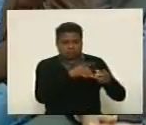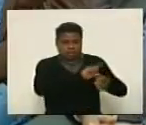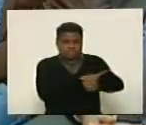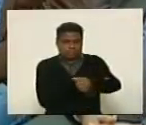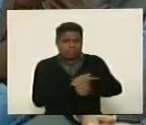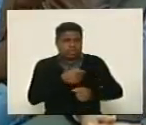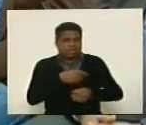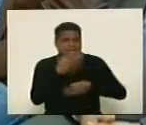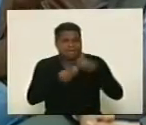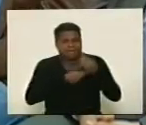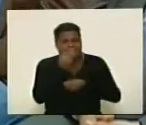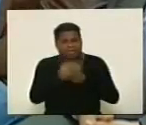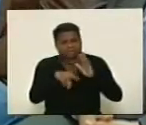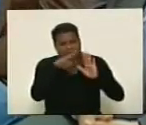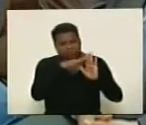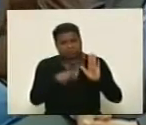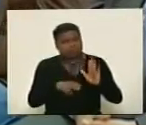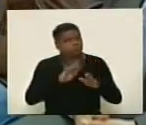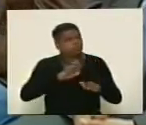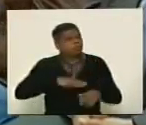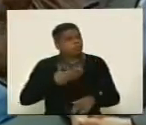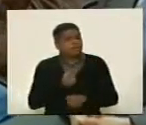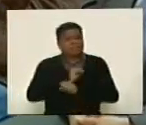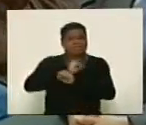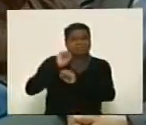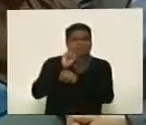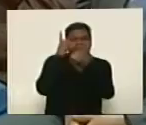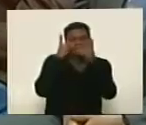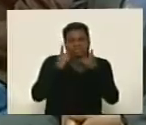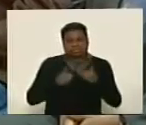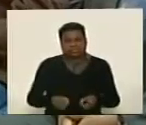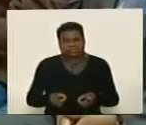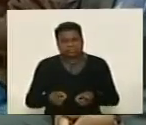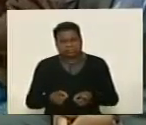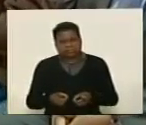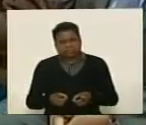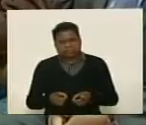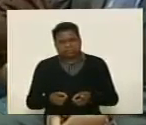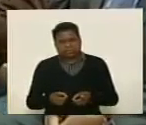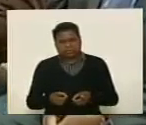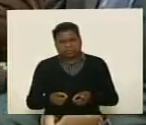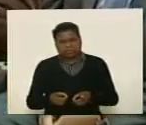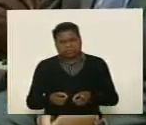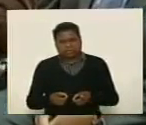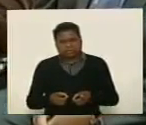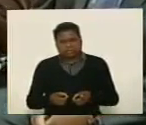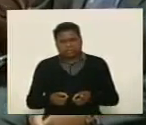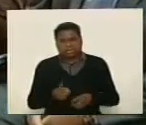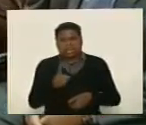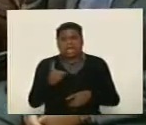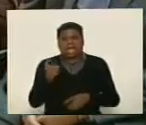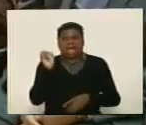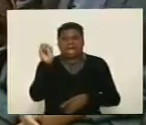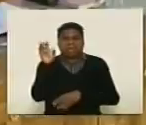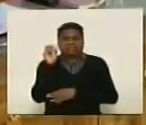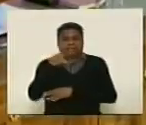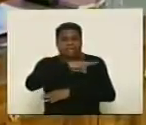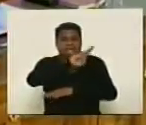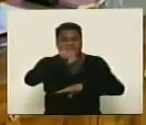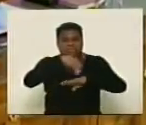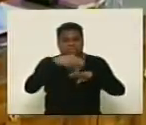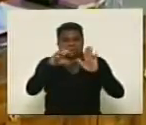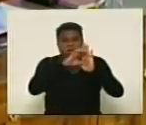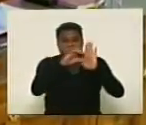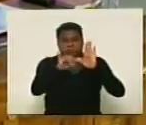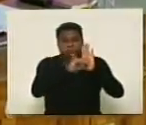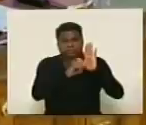no podrán en forma alguna impedir las decisiones de la Asamblea Nacional Constituyente. Ni siquiera la Constitución,